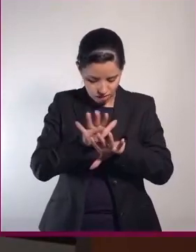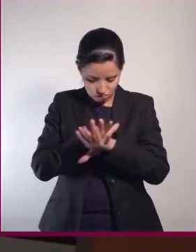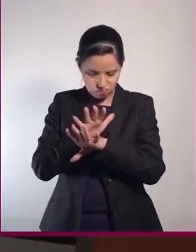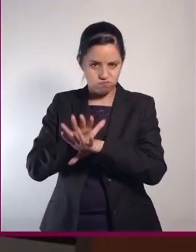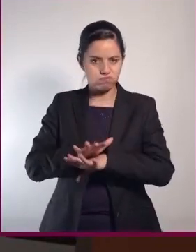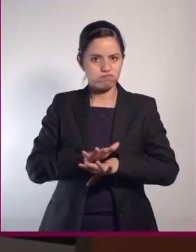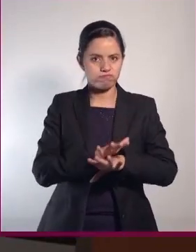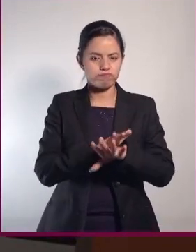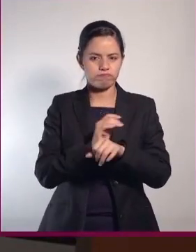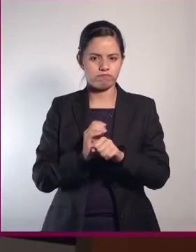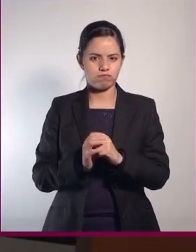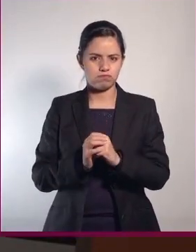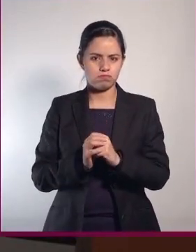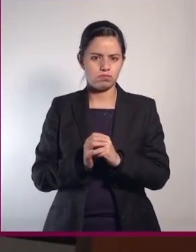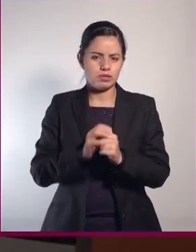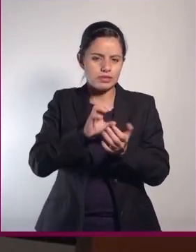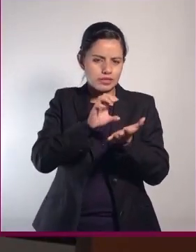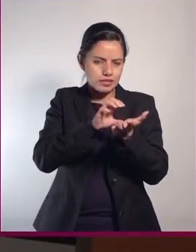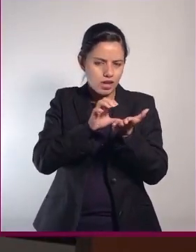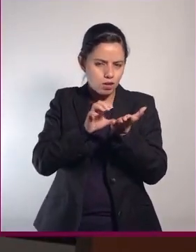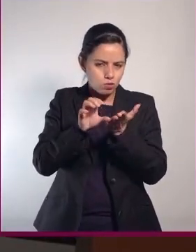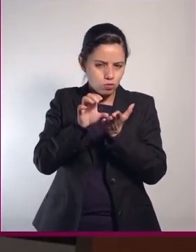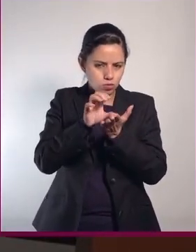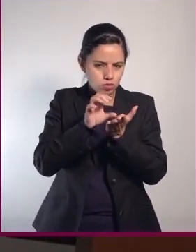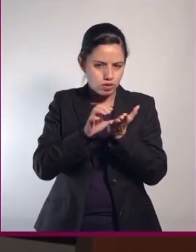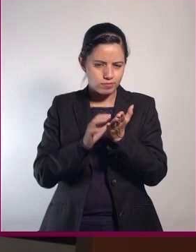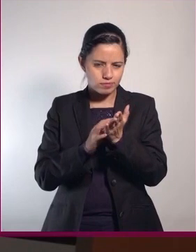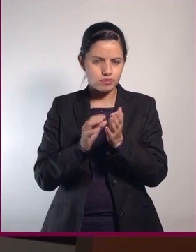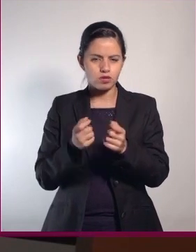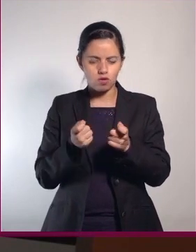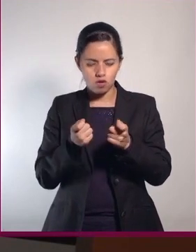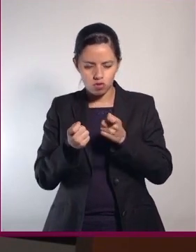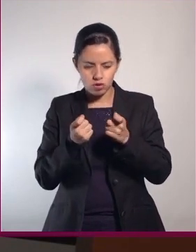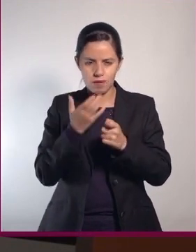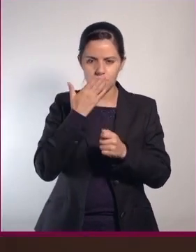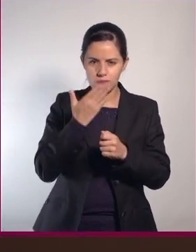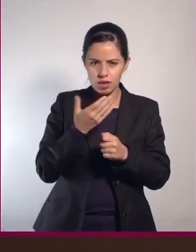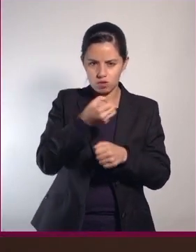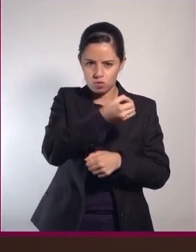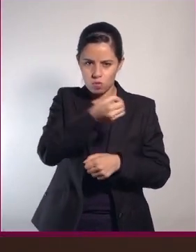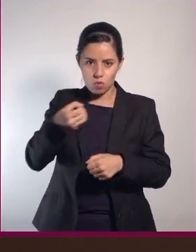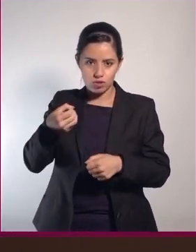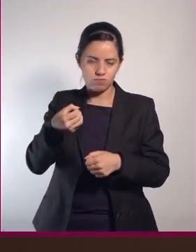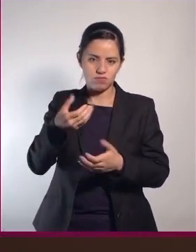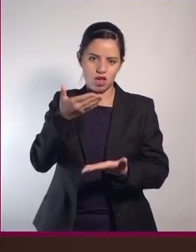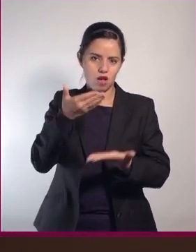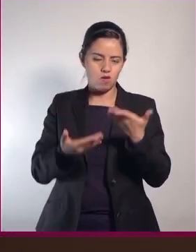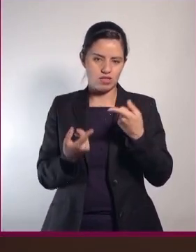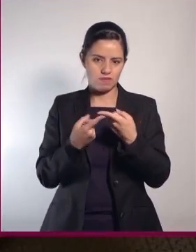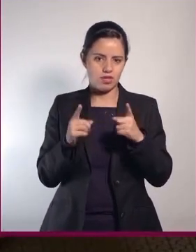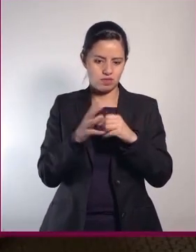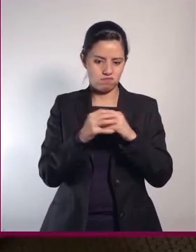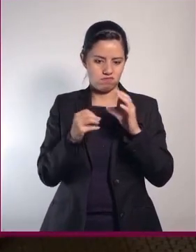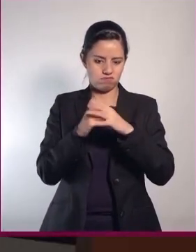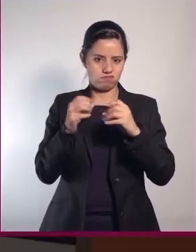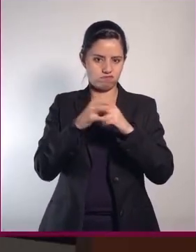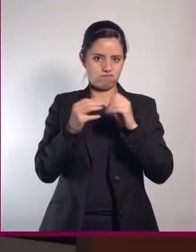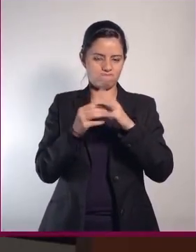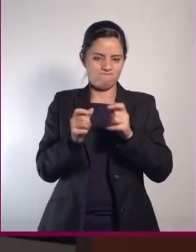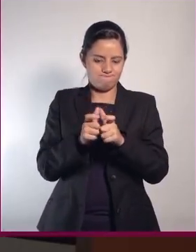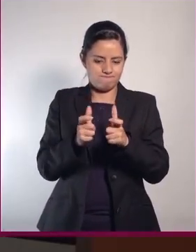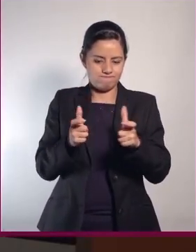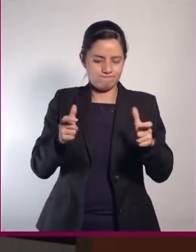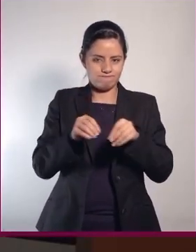pierdan esas guías o esos controles que tienen normales, crezcan más y se vuelvan cáncer. Es decir,